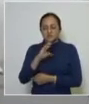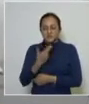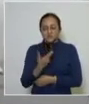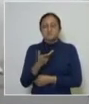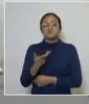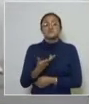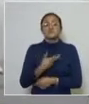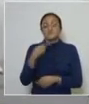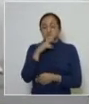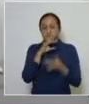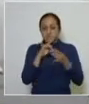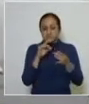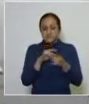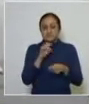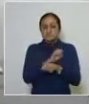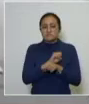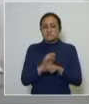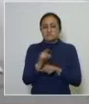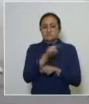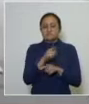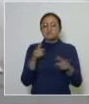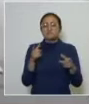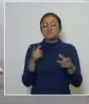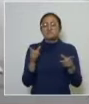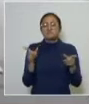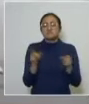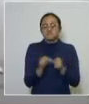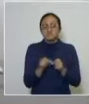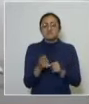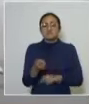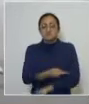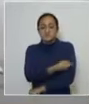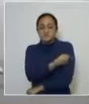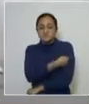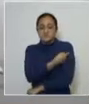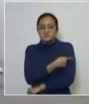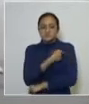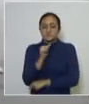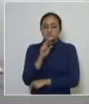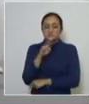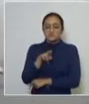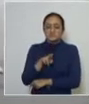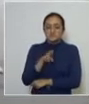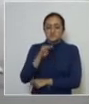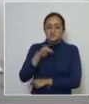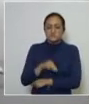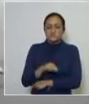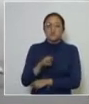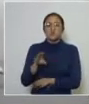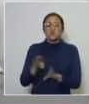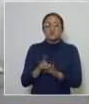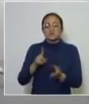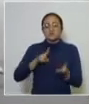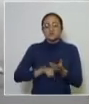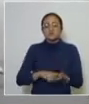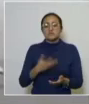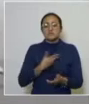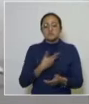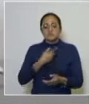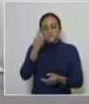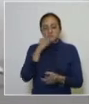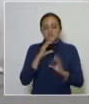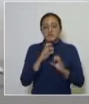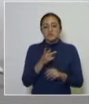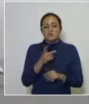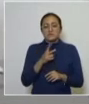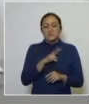a dar rapidísimo una síntesis o un resumen muy breve. Es una vacuna de ARN mensajero, codifica la producción de la